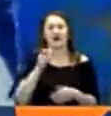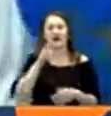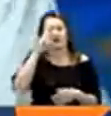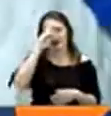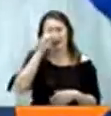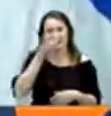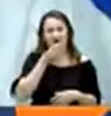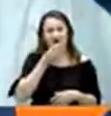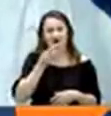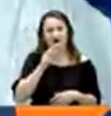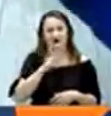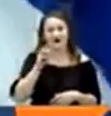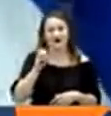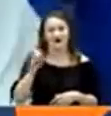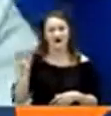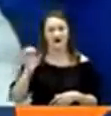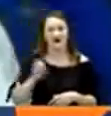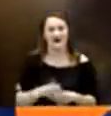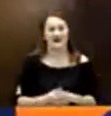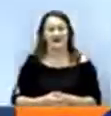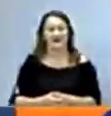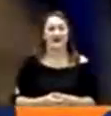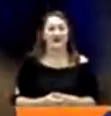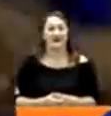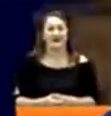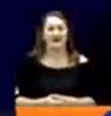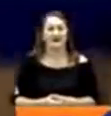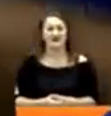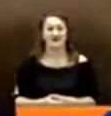el 28 de enero. Hasta acá la información deportiva.